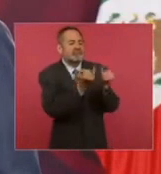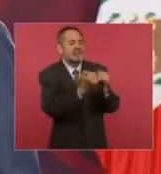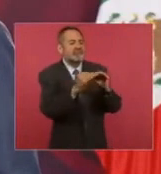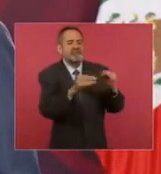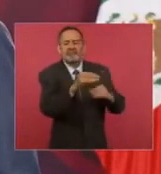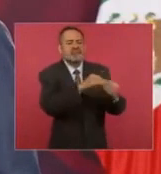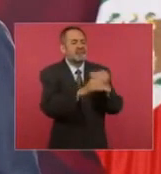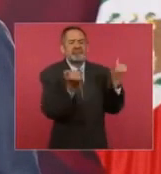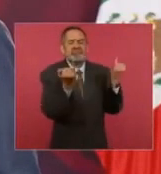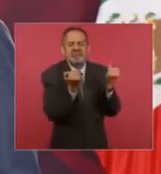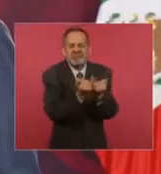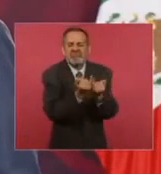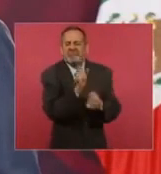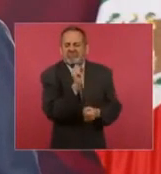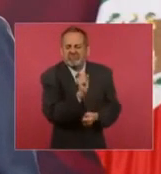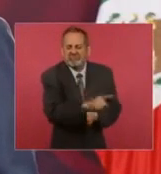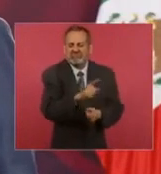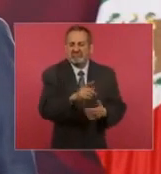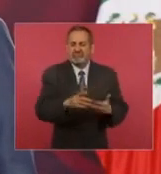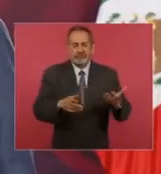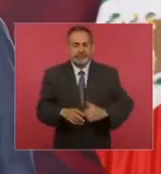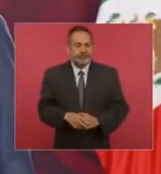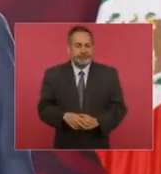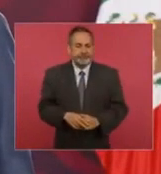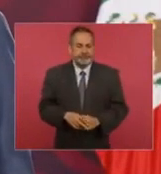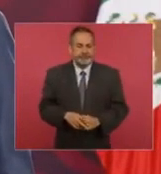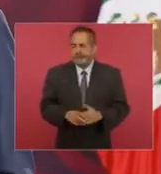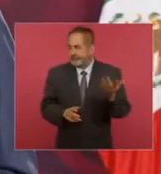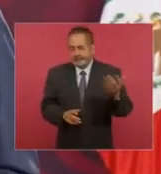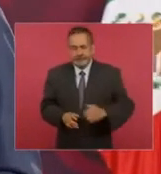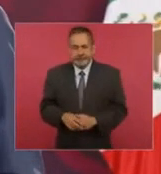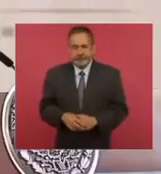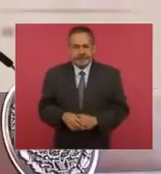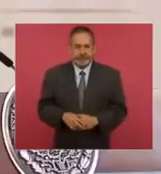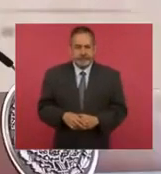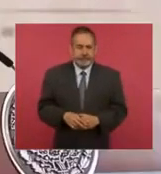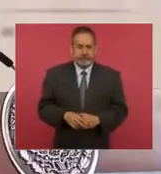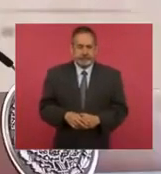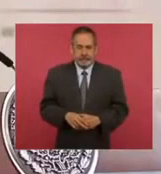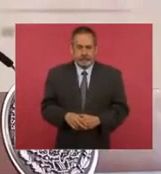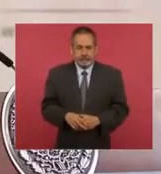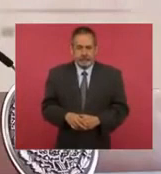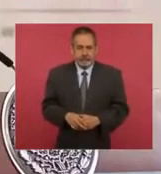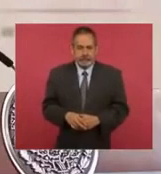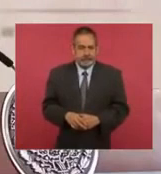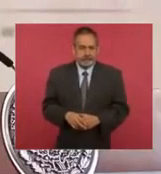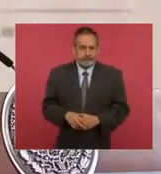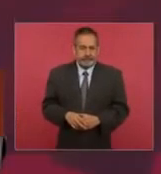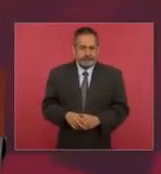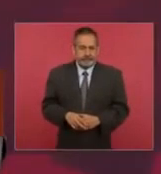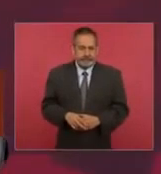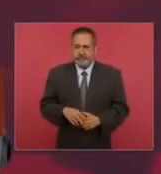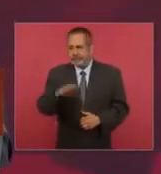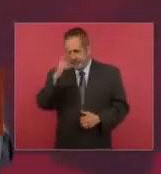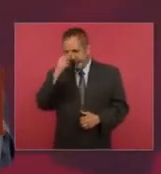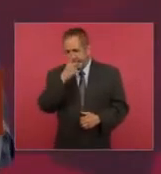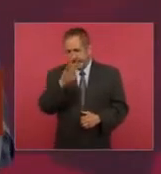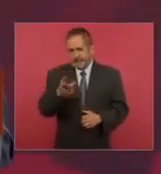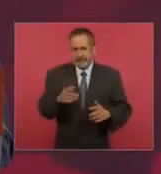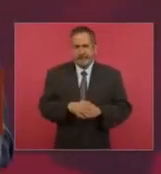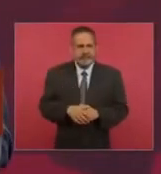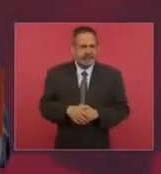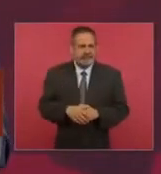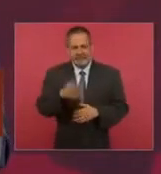iguales Y entonces es como cuando se decía no es que